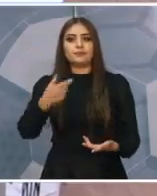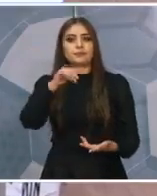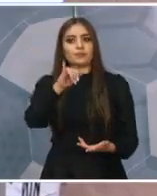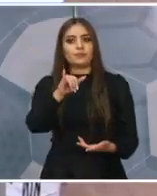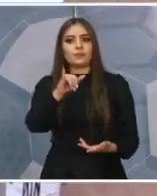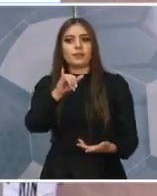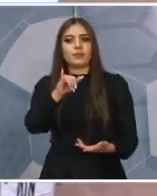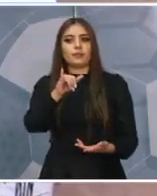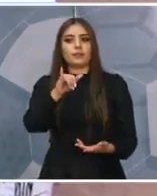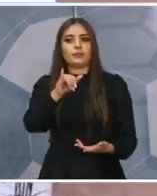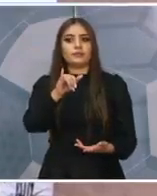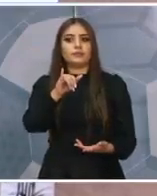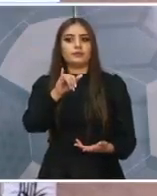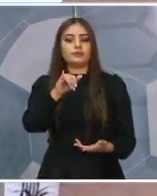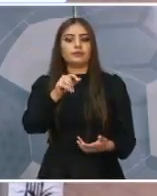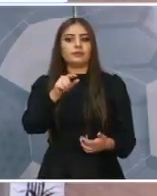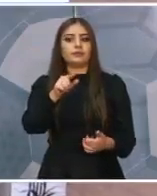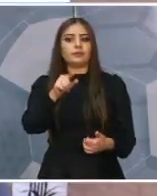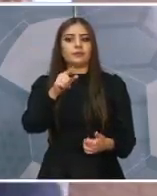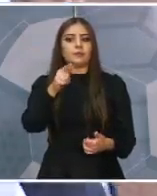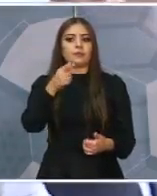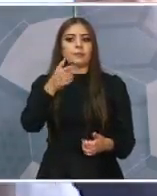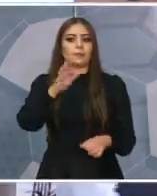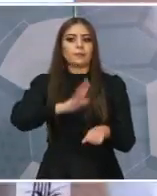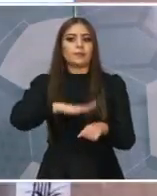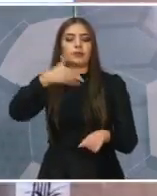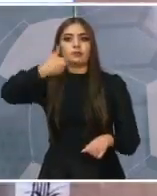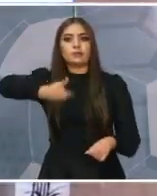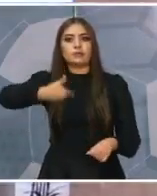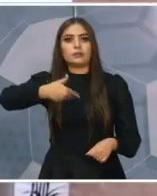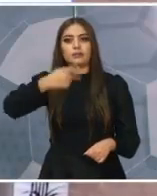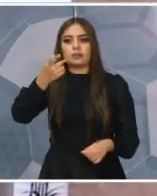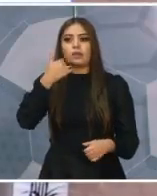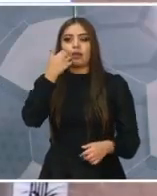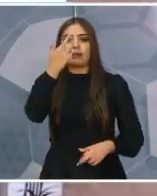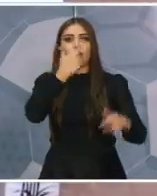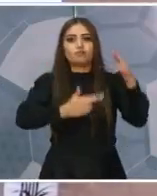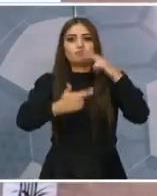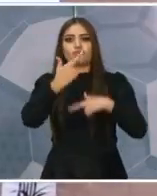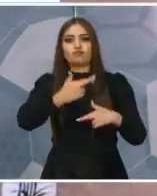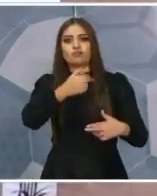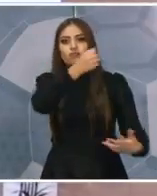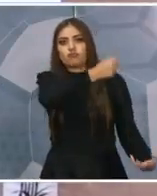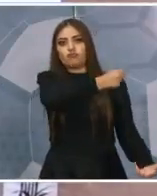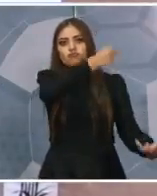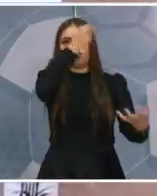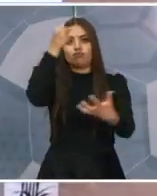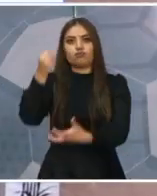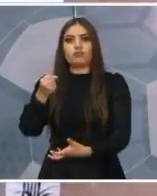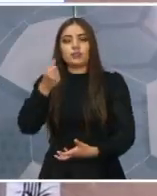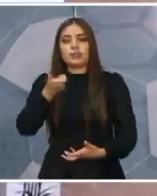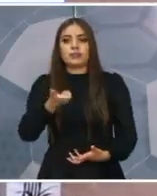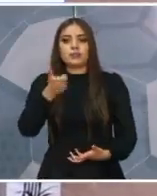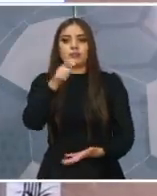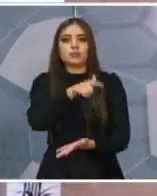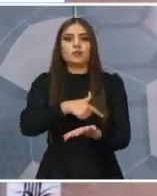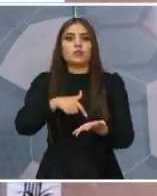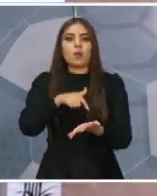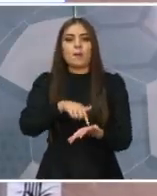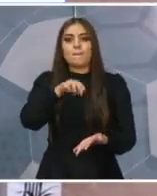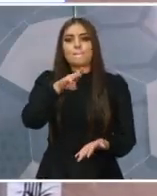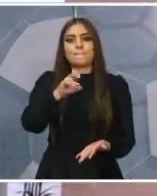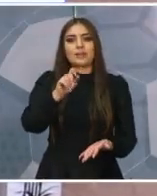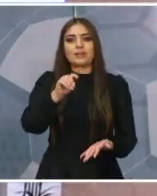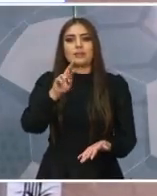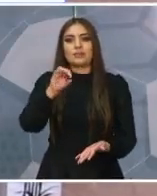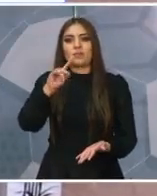es que regresen los recursos, ¿verdad? Ya que los fondos para las zonas metropolitanas pues les desaparecieron, ya